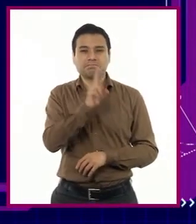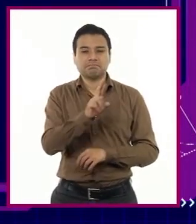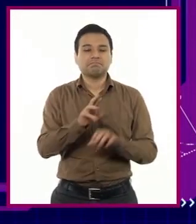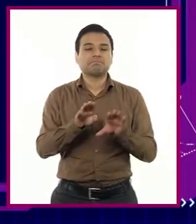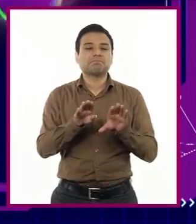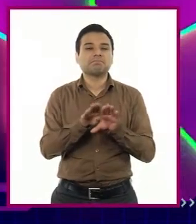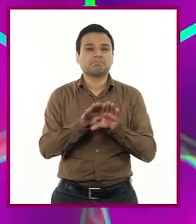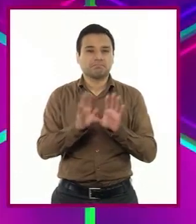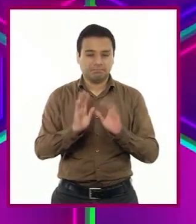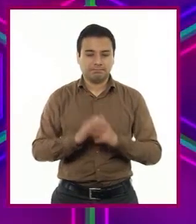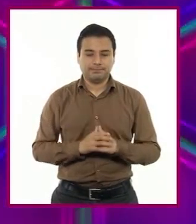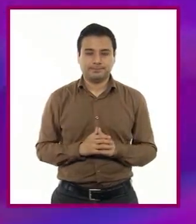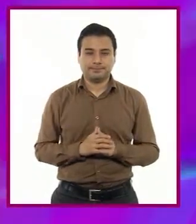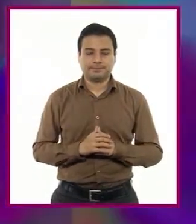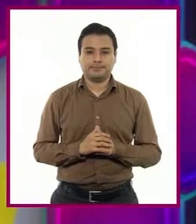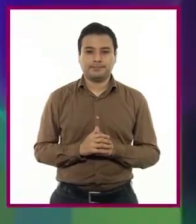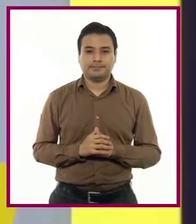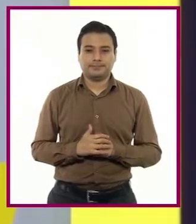con sus respuestas.